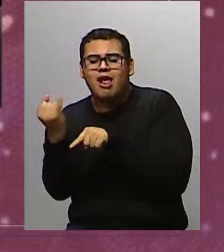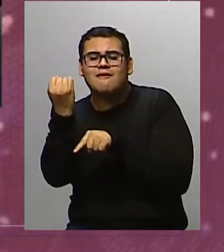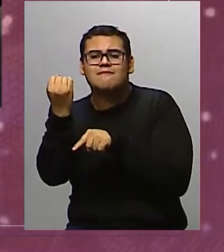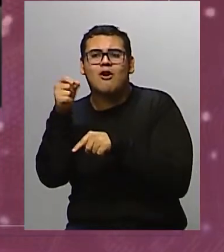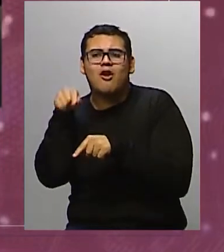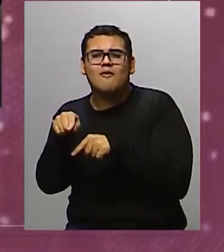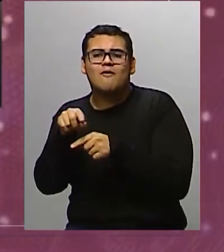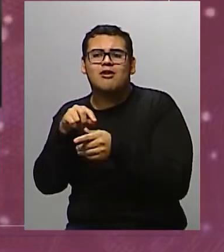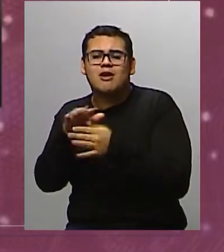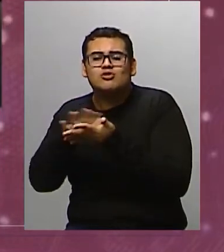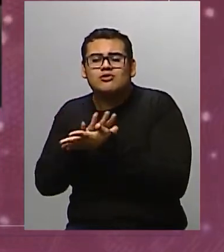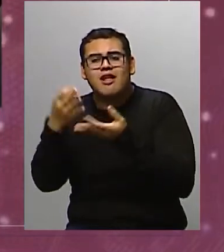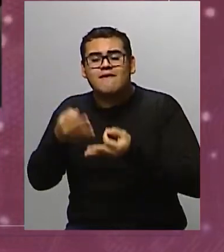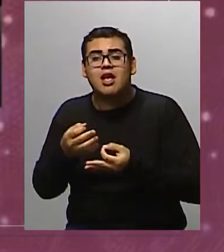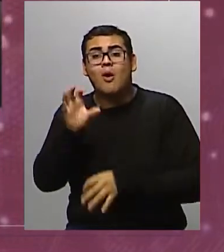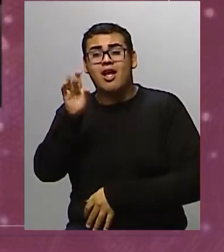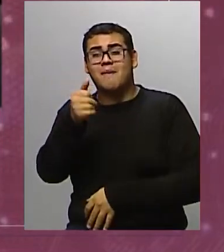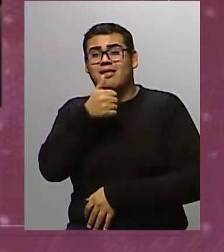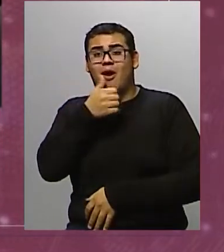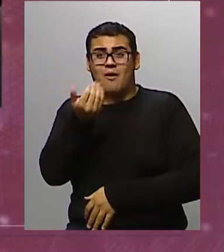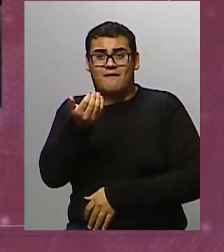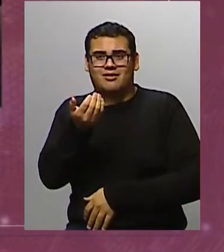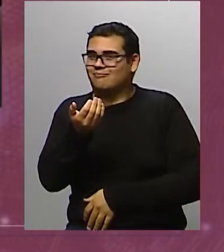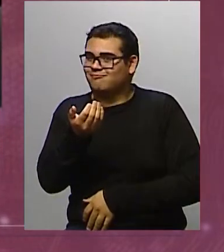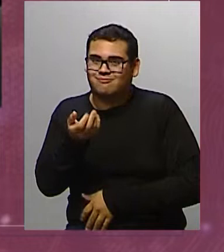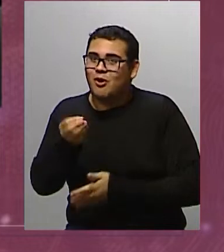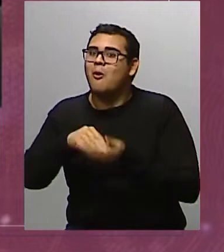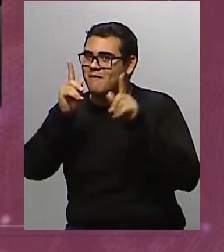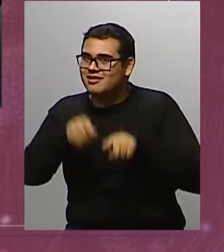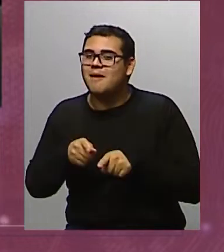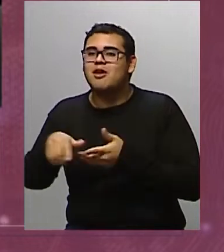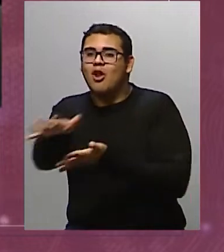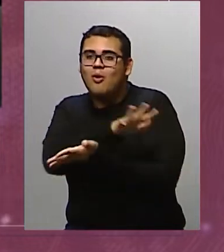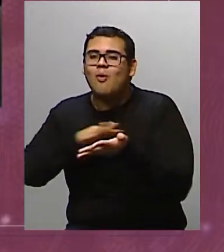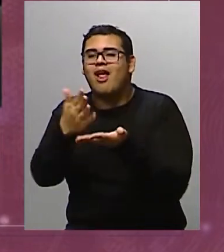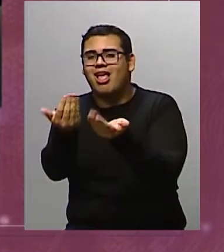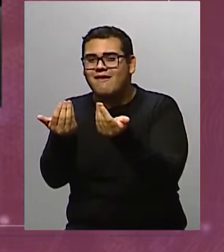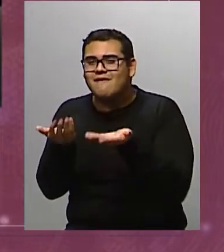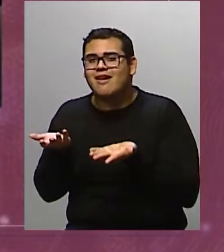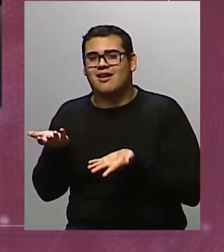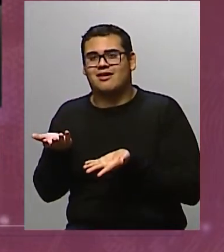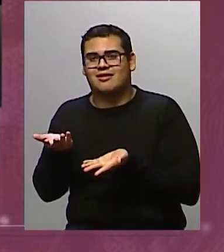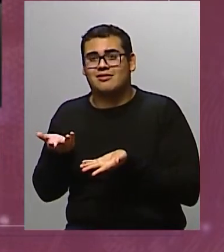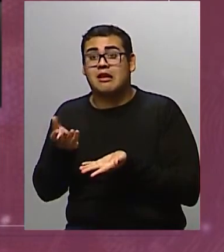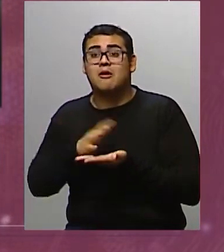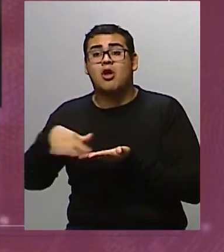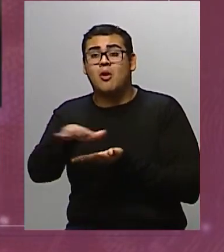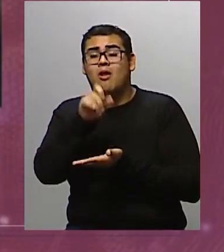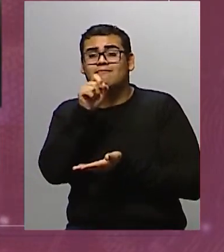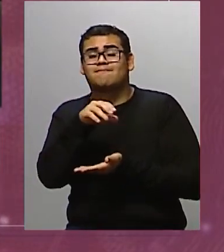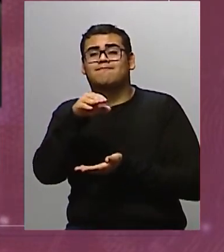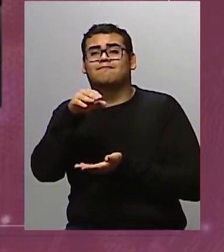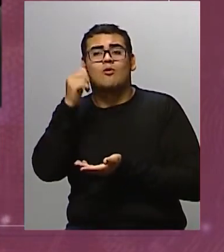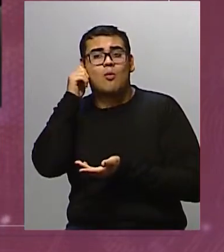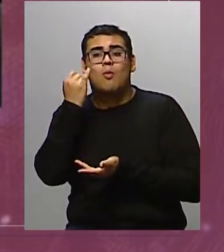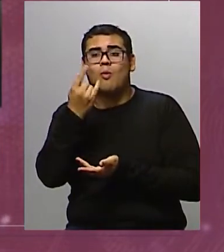un problema para los humedales, también la falta de suelo. Lo que ha pasado en Guanacache, por ejemplo, la erosión que ha ocurrido en estos últimos